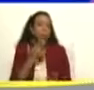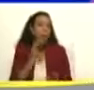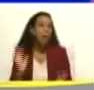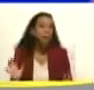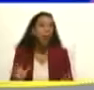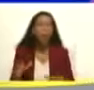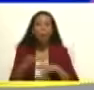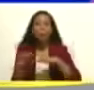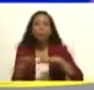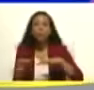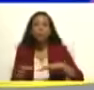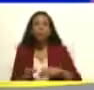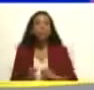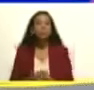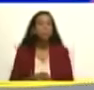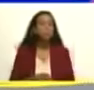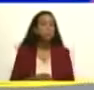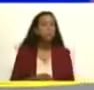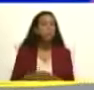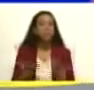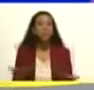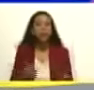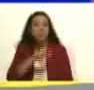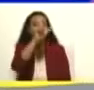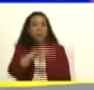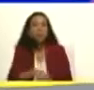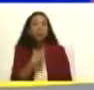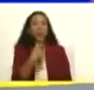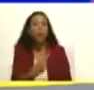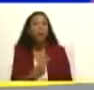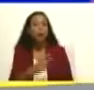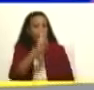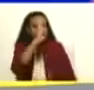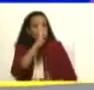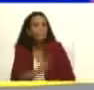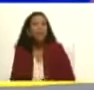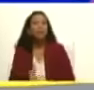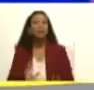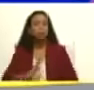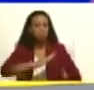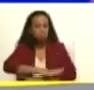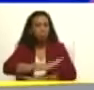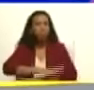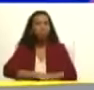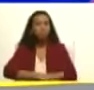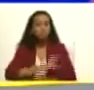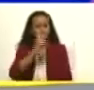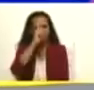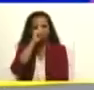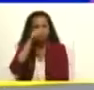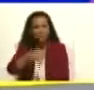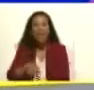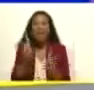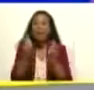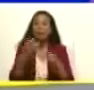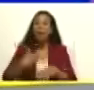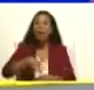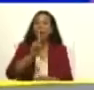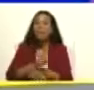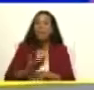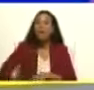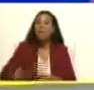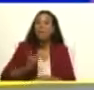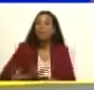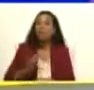en un municipio, y el tono ha sido de absoluto respeto, centrados en el tema principal